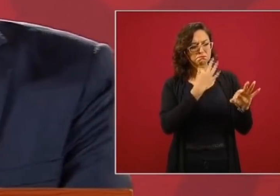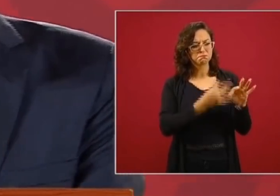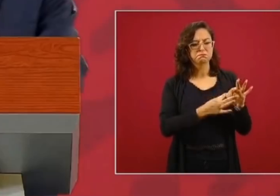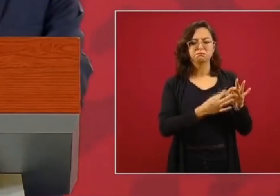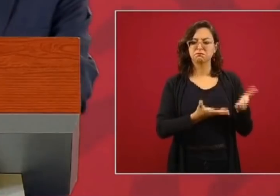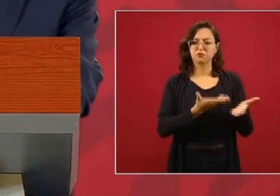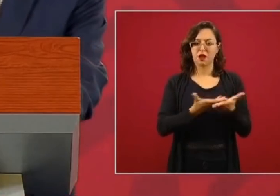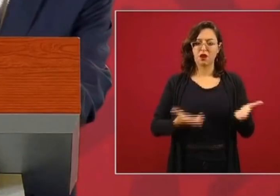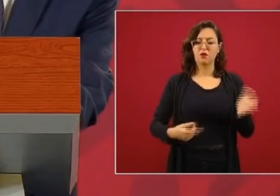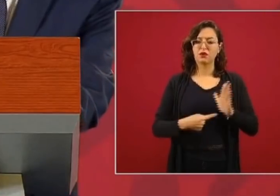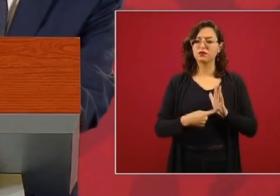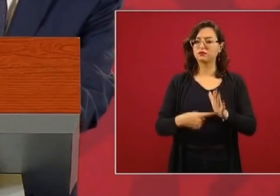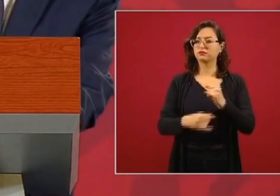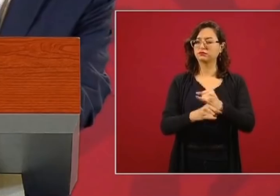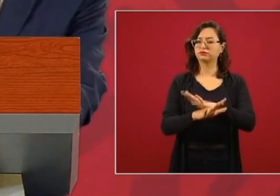Consideramos que fue